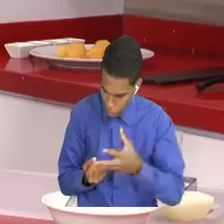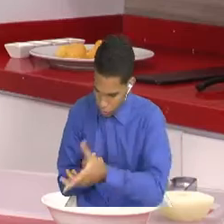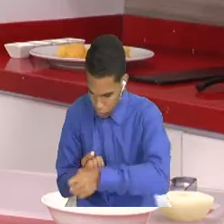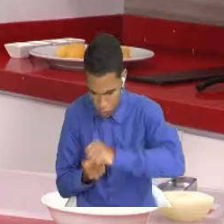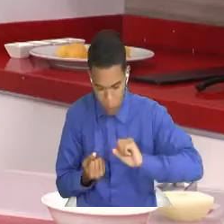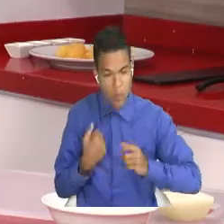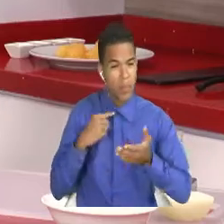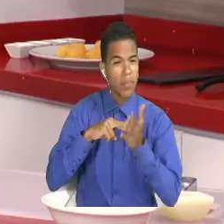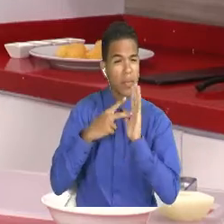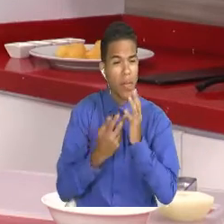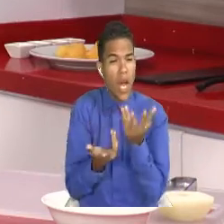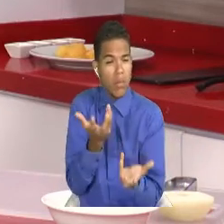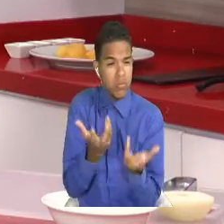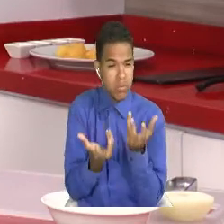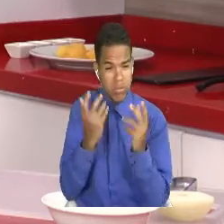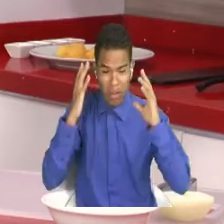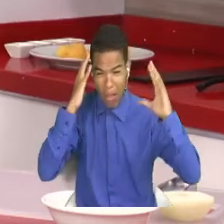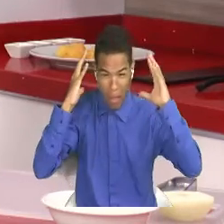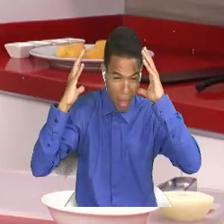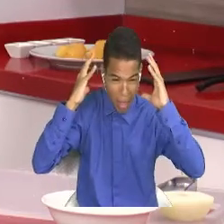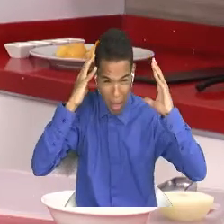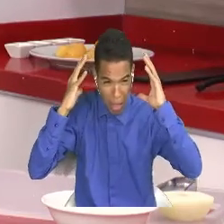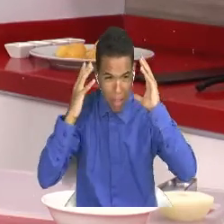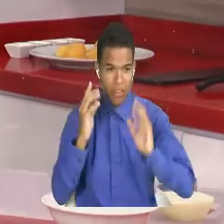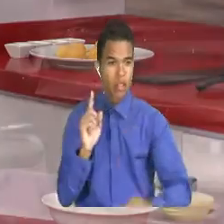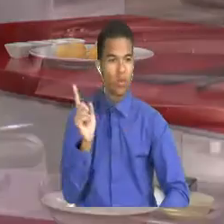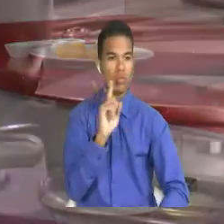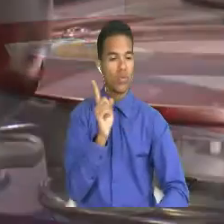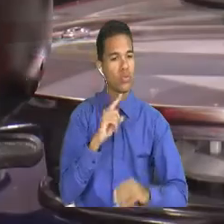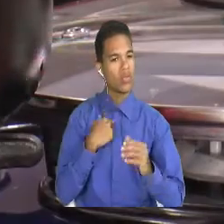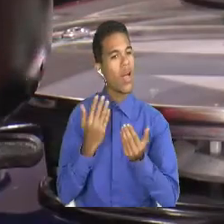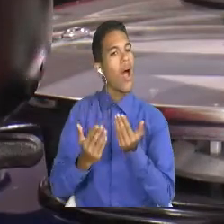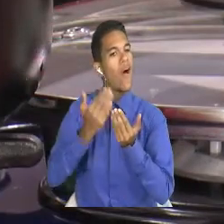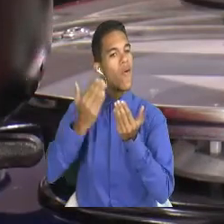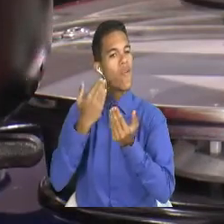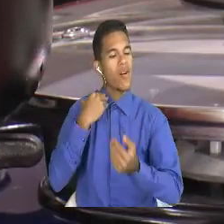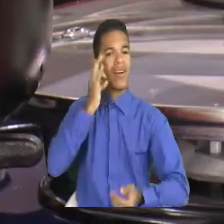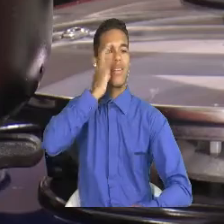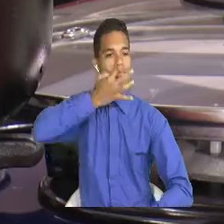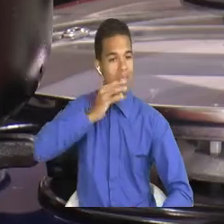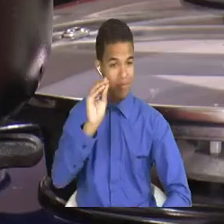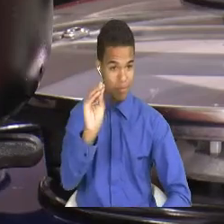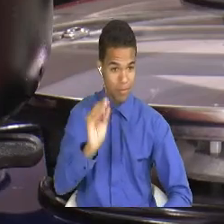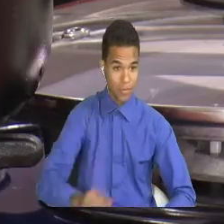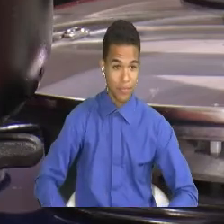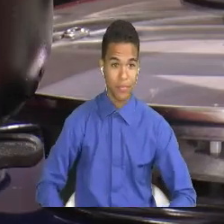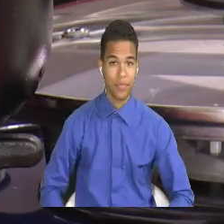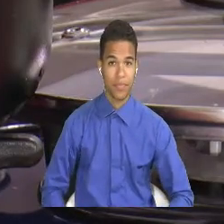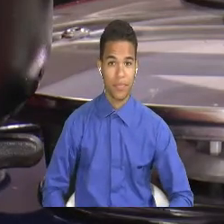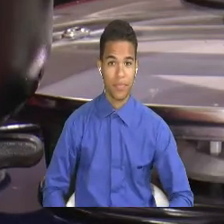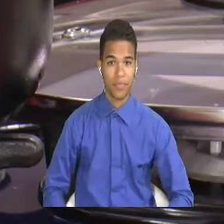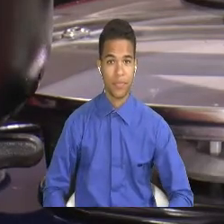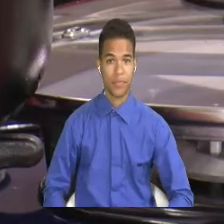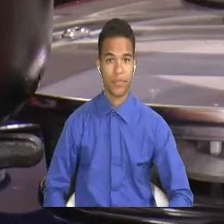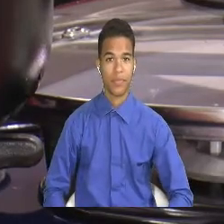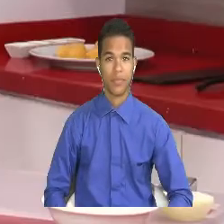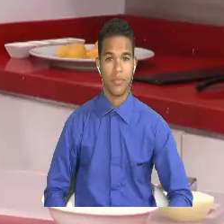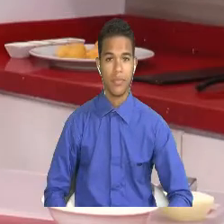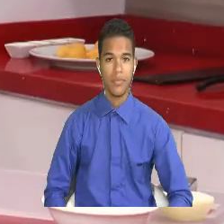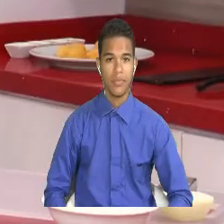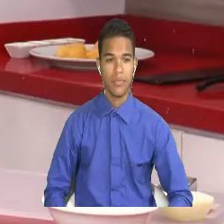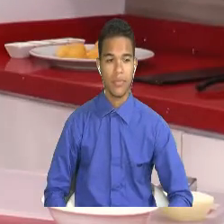complicarse. La cocina es para hacer la vida fácil y cosas ricas. Bueno, claro que sí. Me encantan